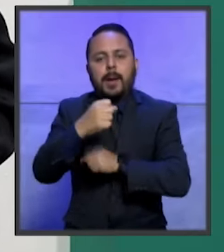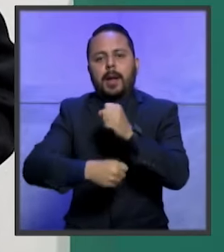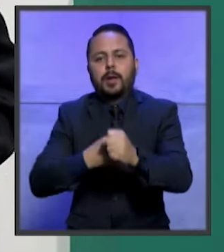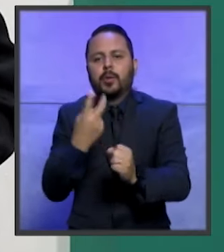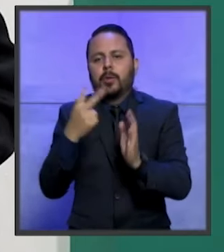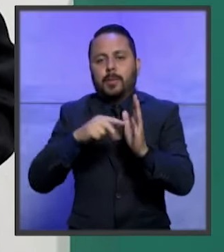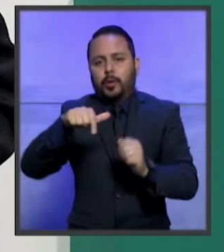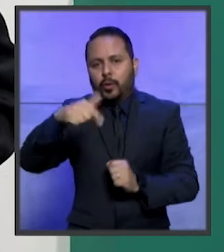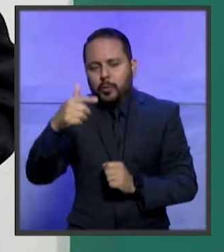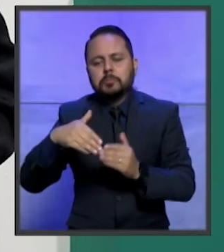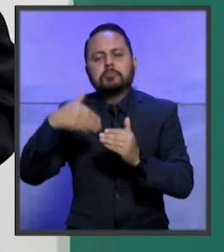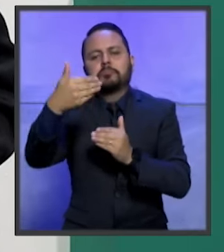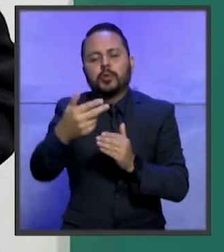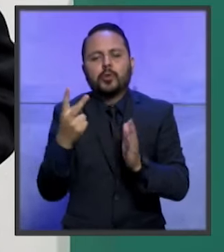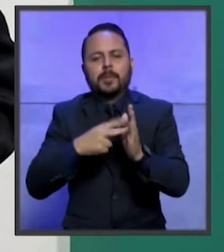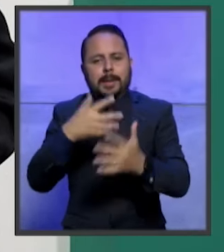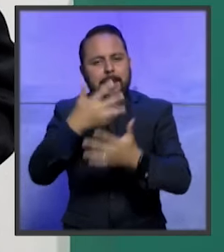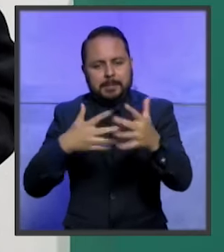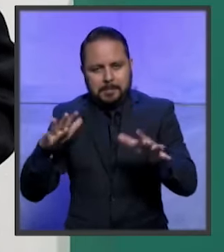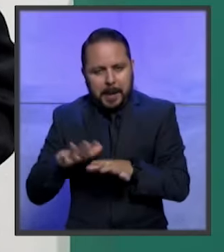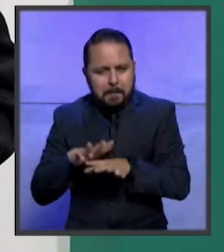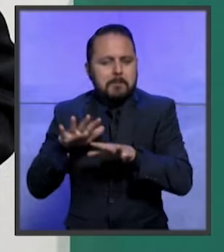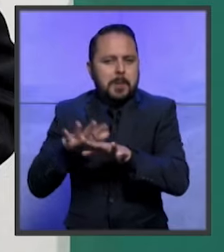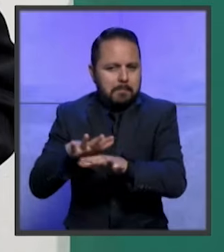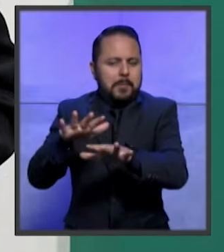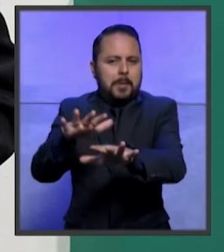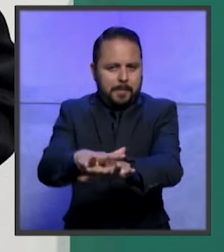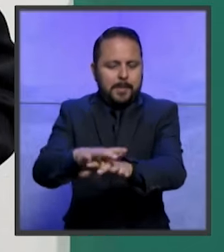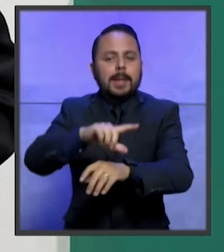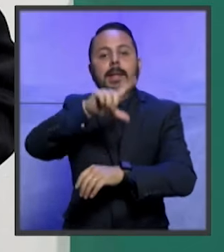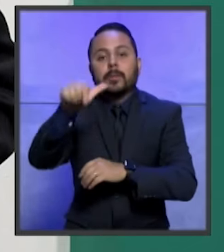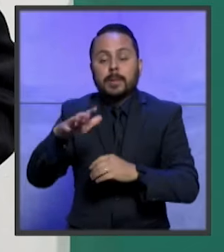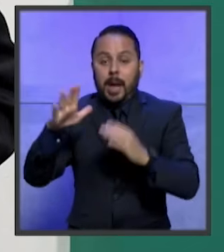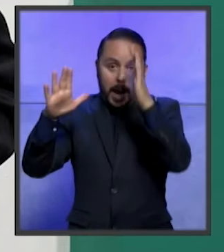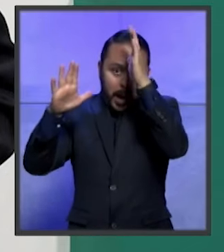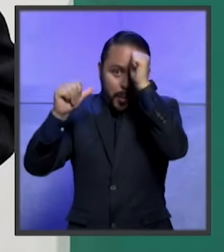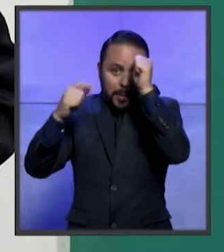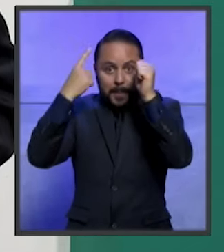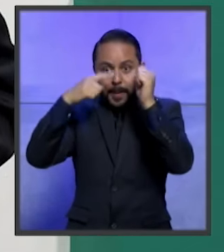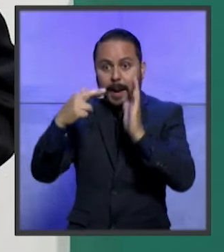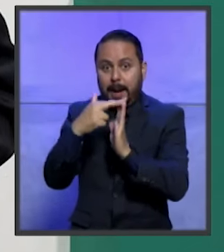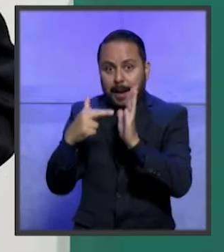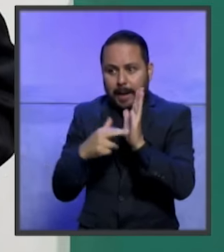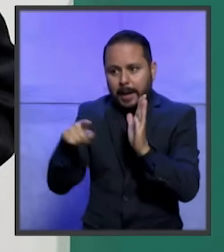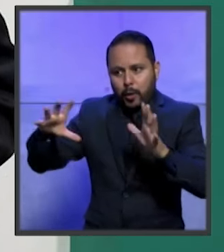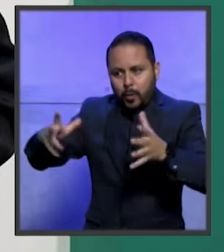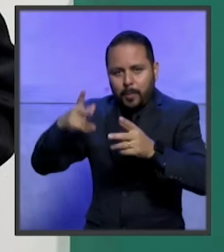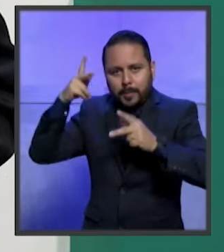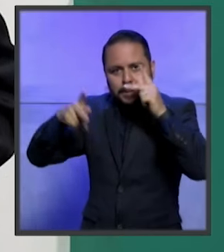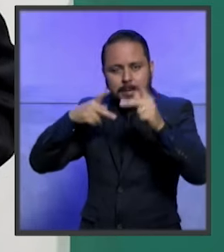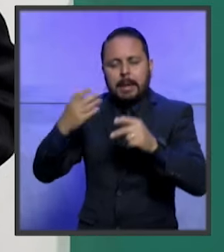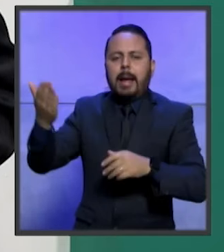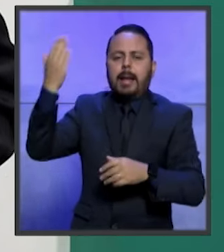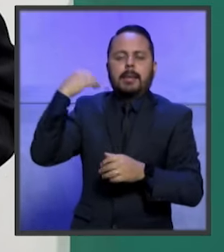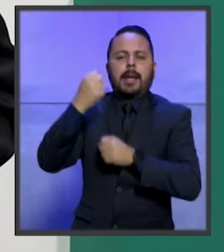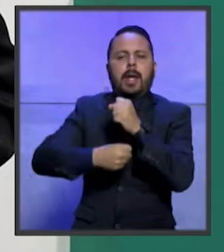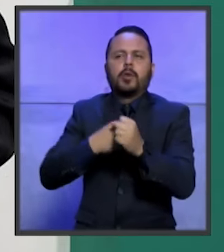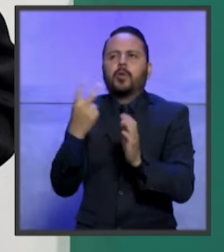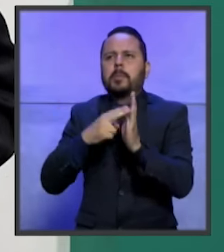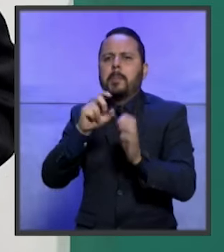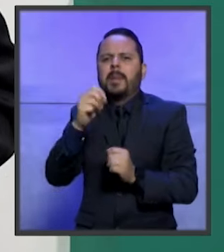el año 2012 2015 y hasta los el acuerdo que regula el funcionamiento de la visitaduría que da Data